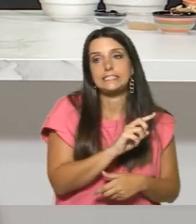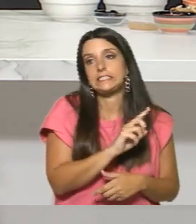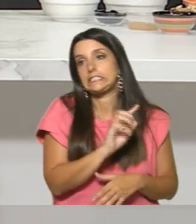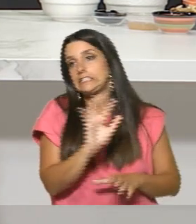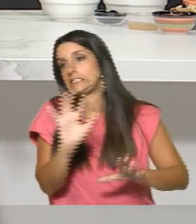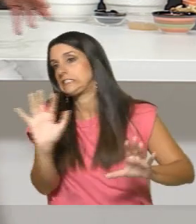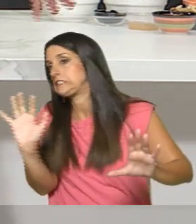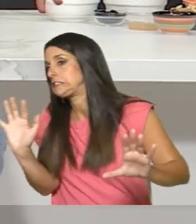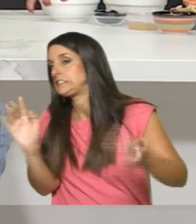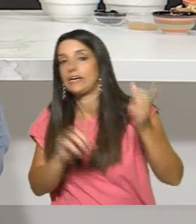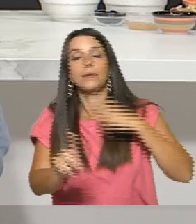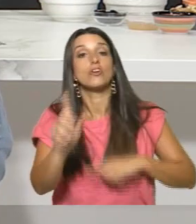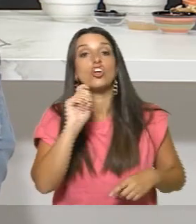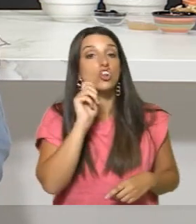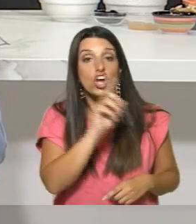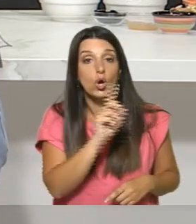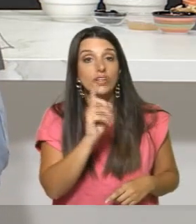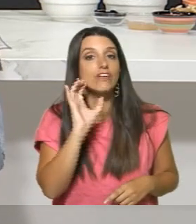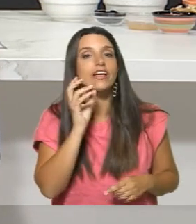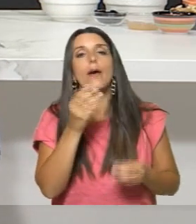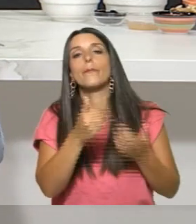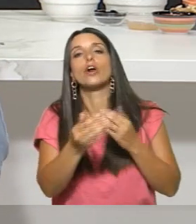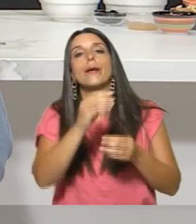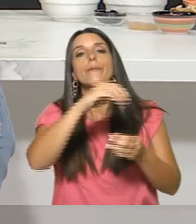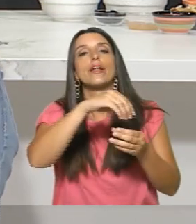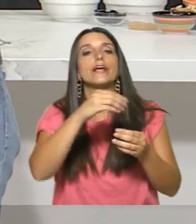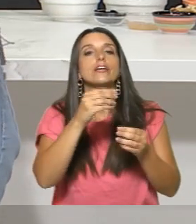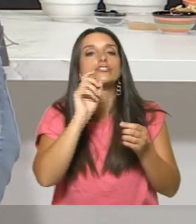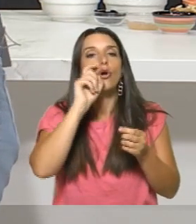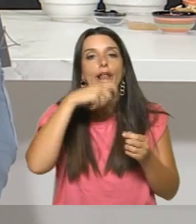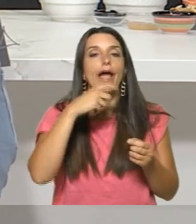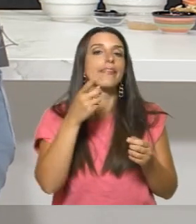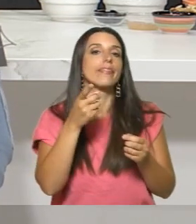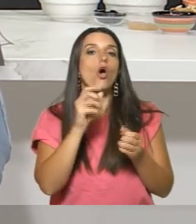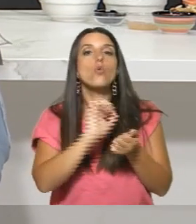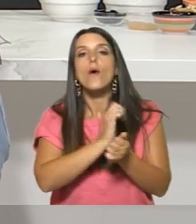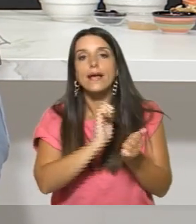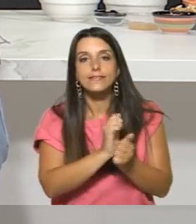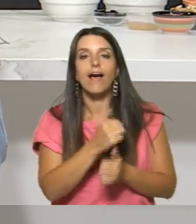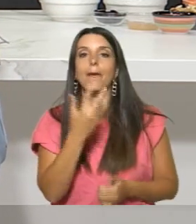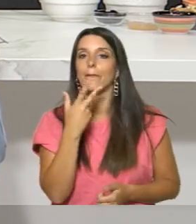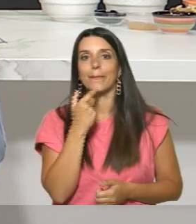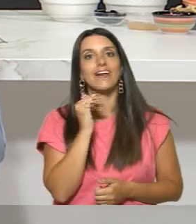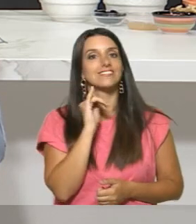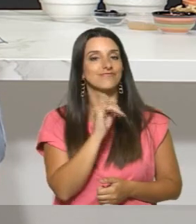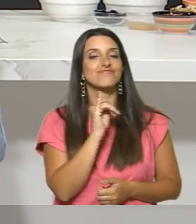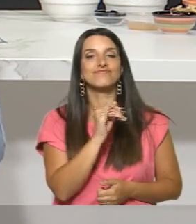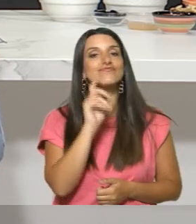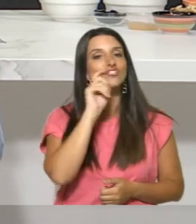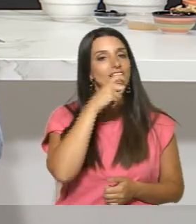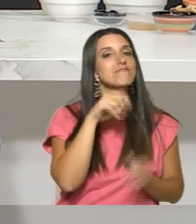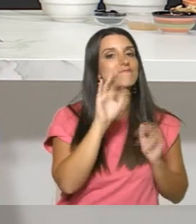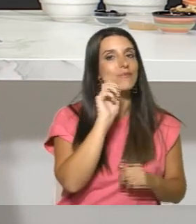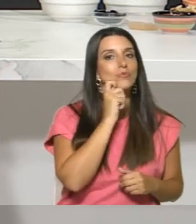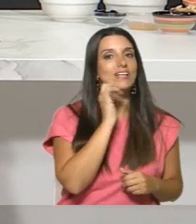fruta brillantada. Pero si no te gusta con fruta brillantada, lo haces con chips de chocolate, con nueces, bueno, con lo que quieras. Chips de chocolate soy muy fanático. ¿Sí? ¿Seguro? Soy más para ese lado. Igual viste